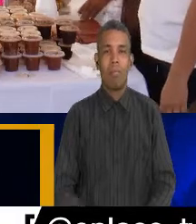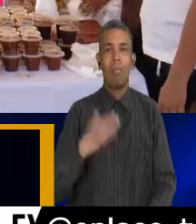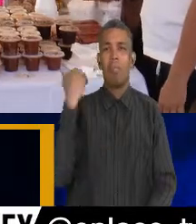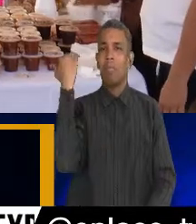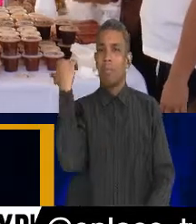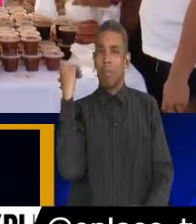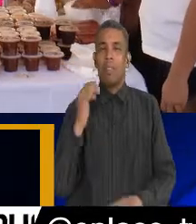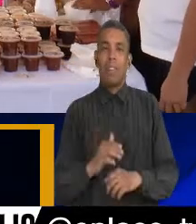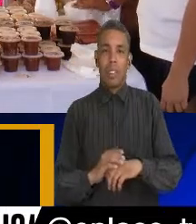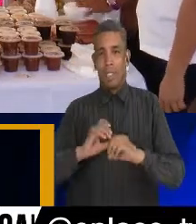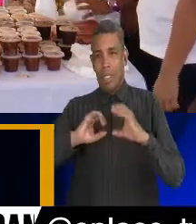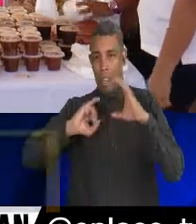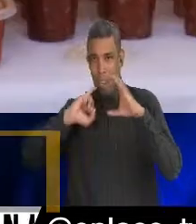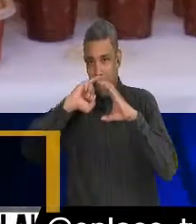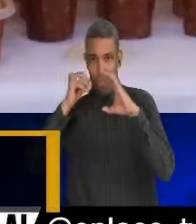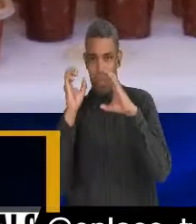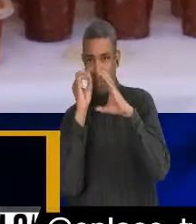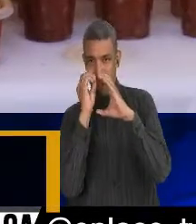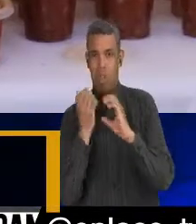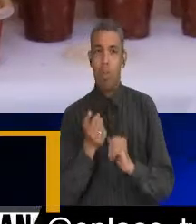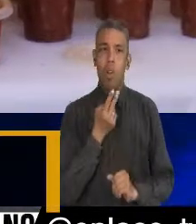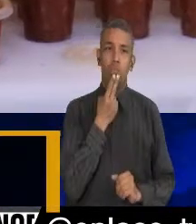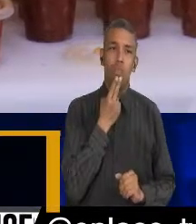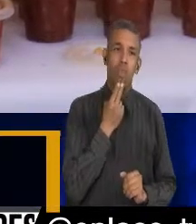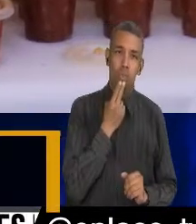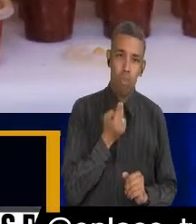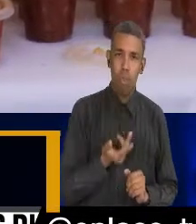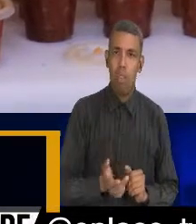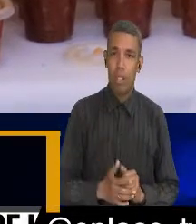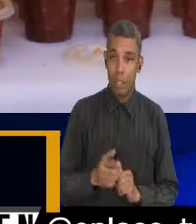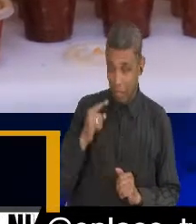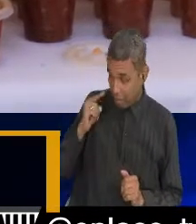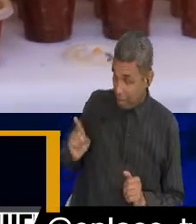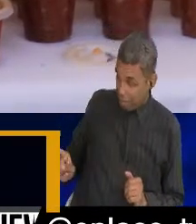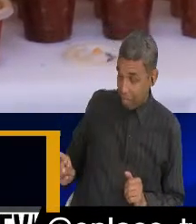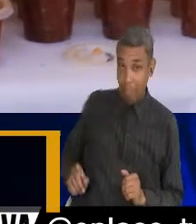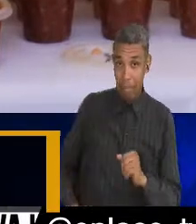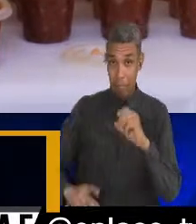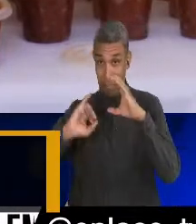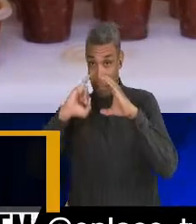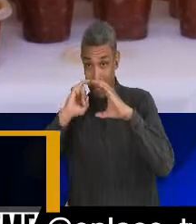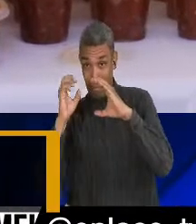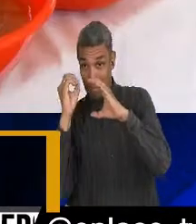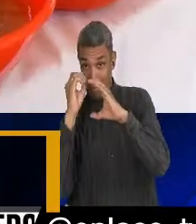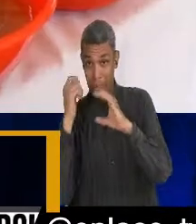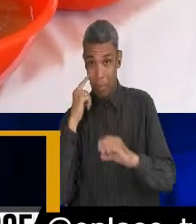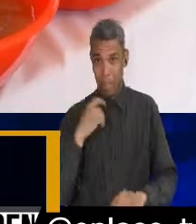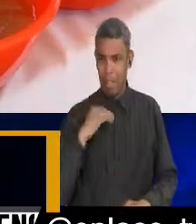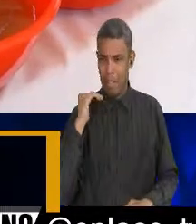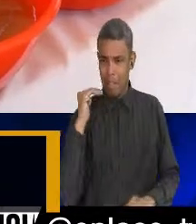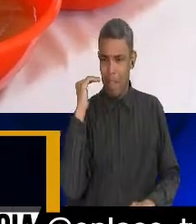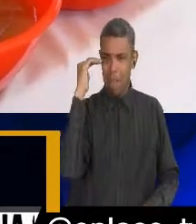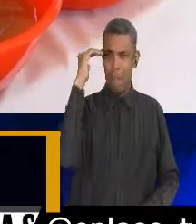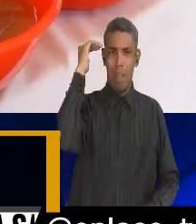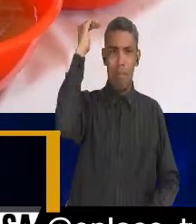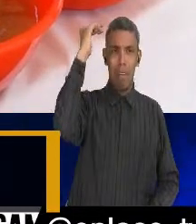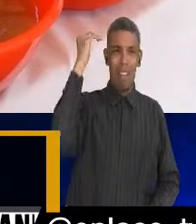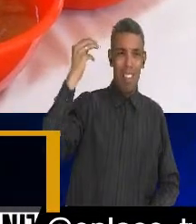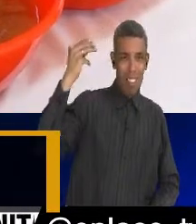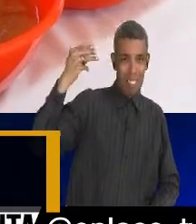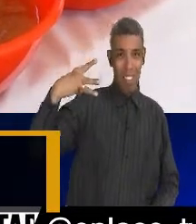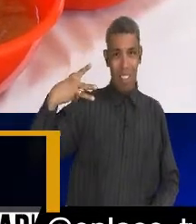Centro Comercial San Silvestre. Las dulceras se ubicaron en el tercer piso, degustando para todos los barranqueños lo que son los dulces tradicionales